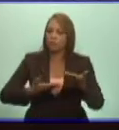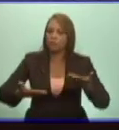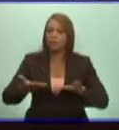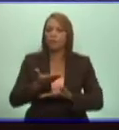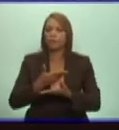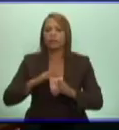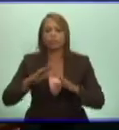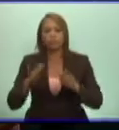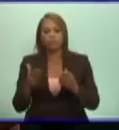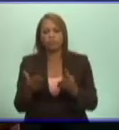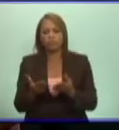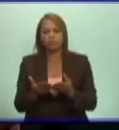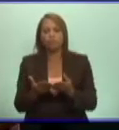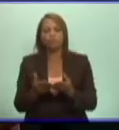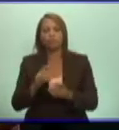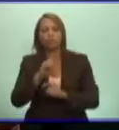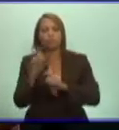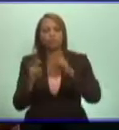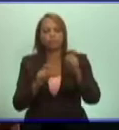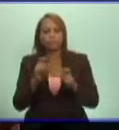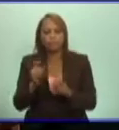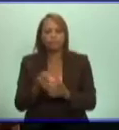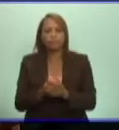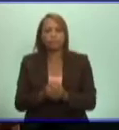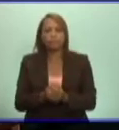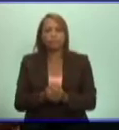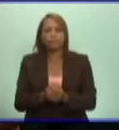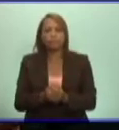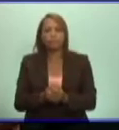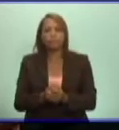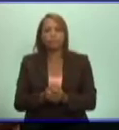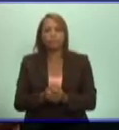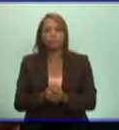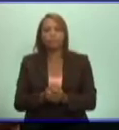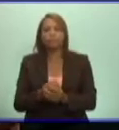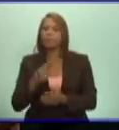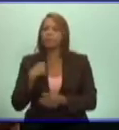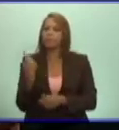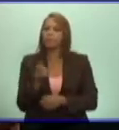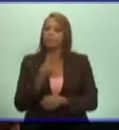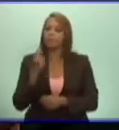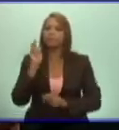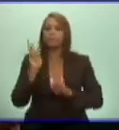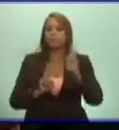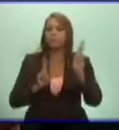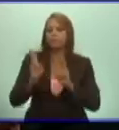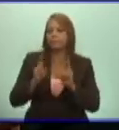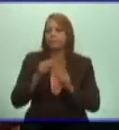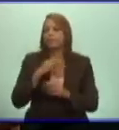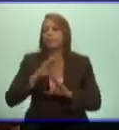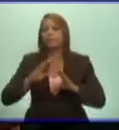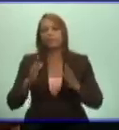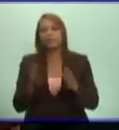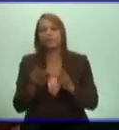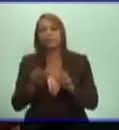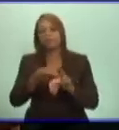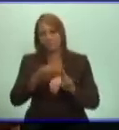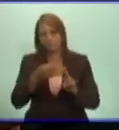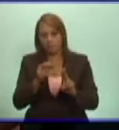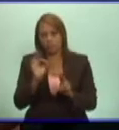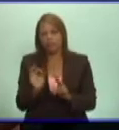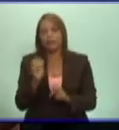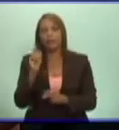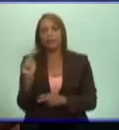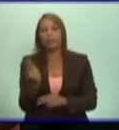equipos provinciales, nosotros llegamos al consenso y decidimos que estas asignaturas en el